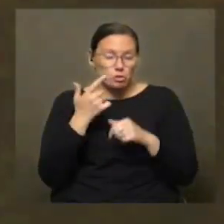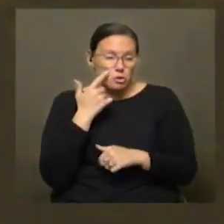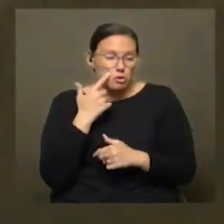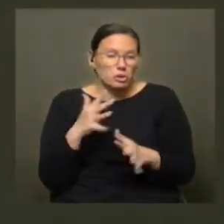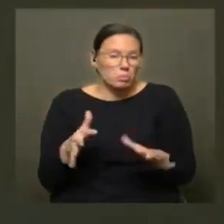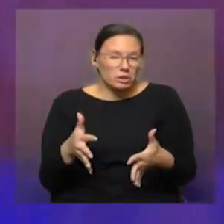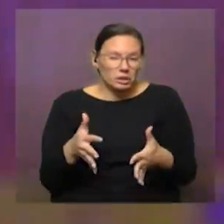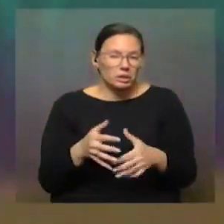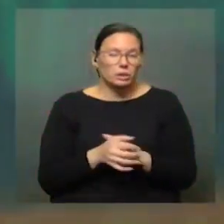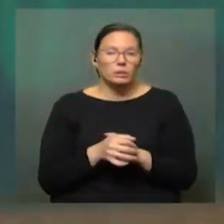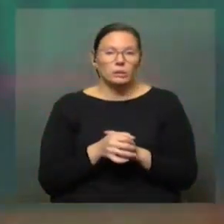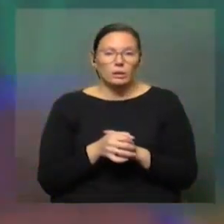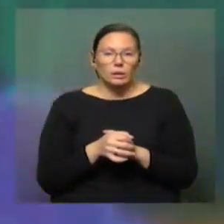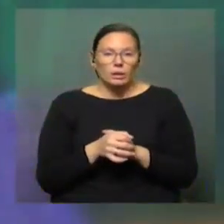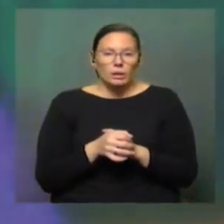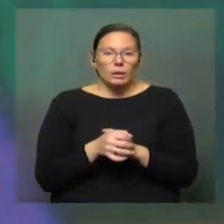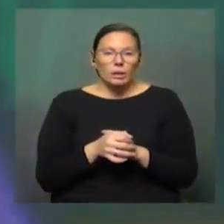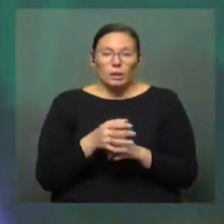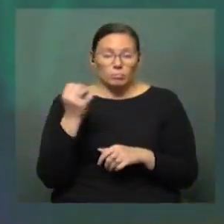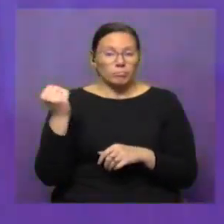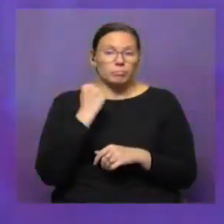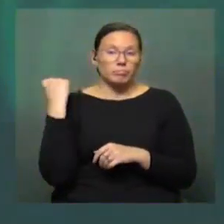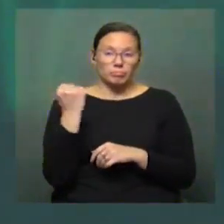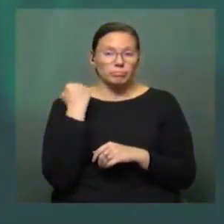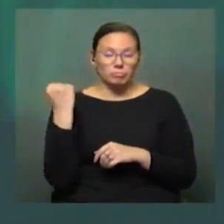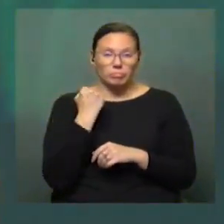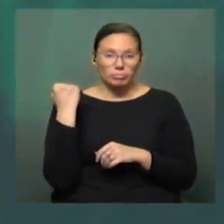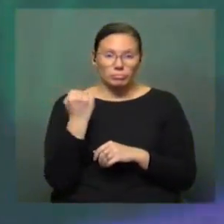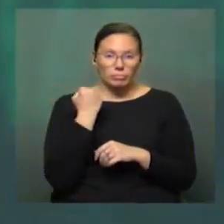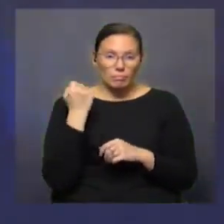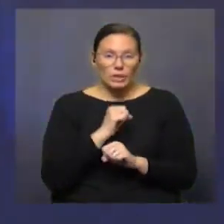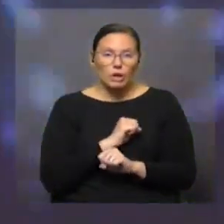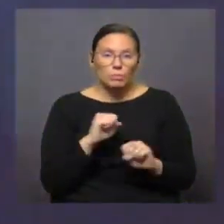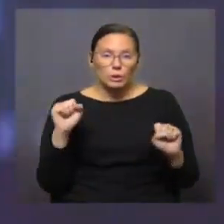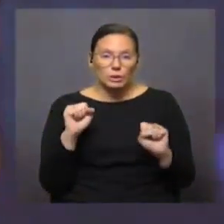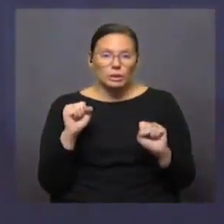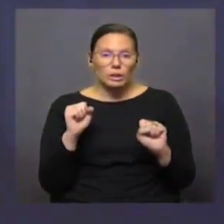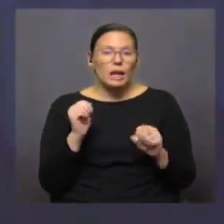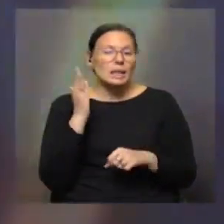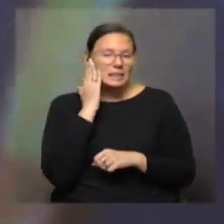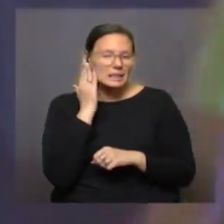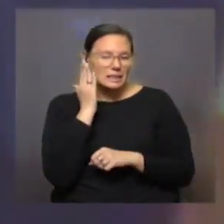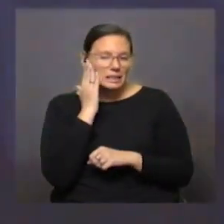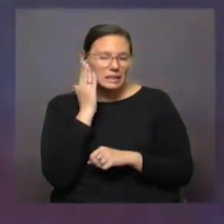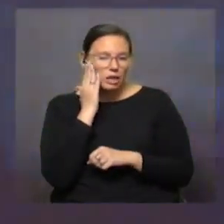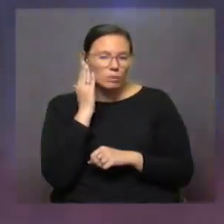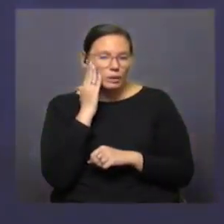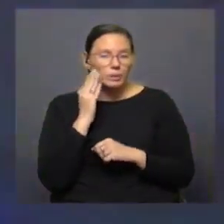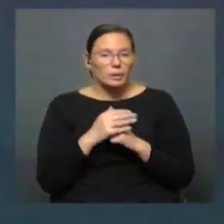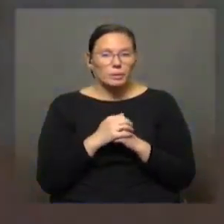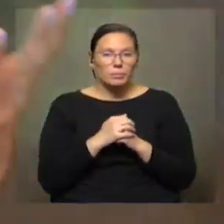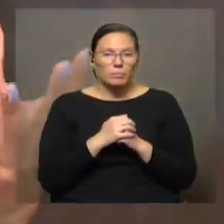desconocemos y que, es muy importante de poder tenerlo en cuenta, ¿verdad?